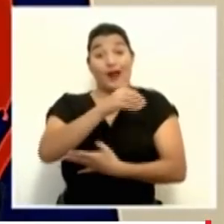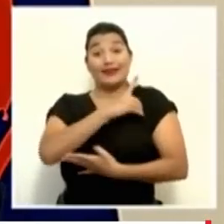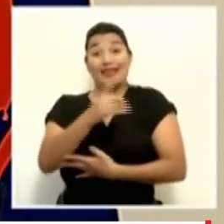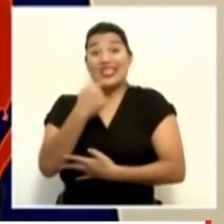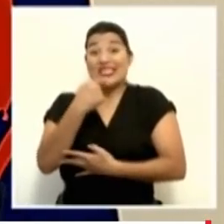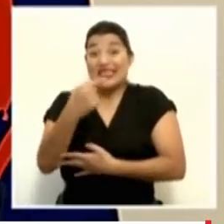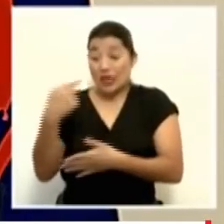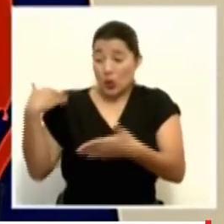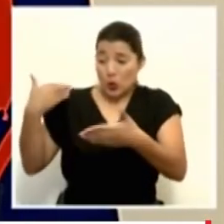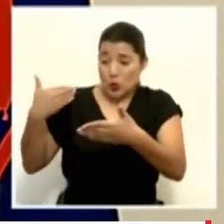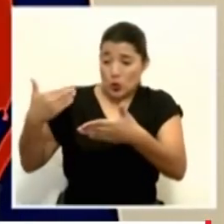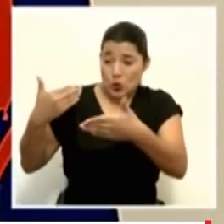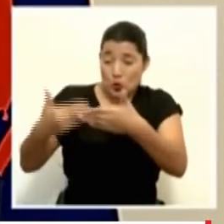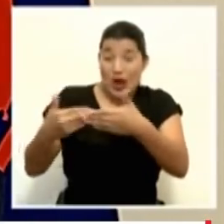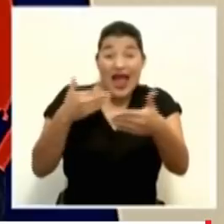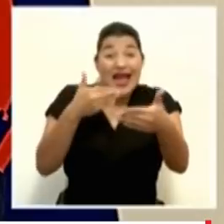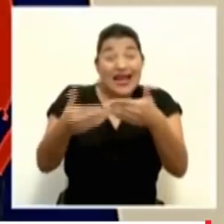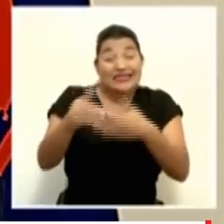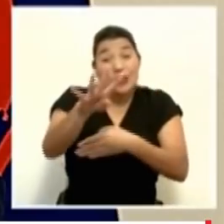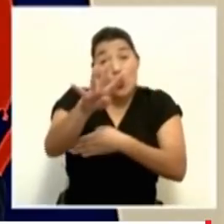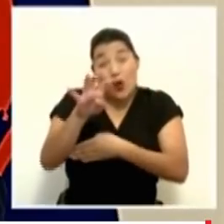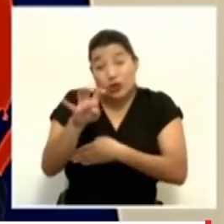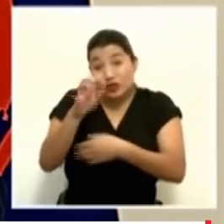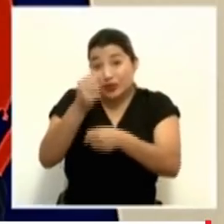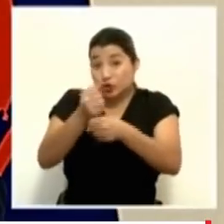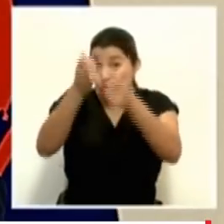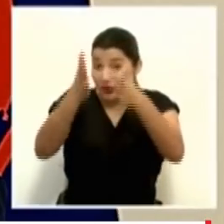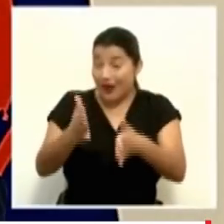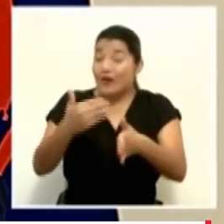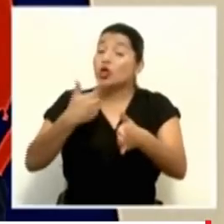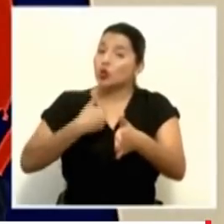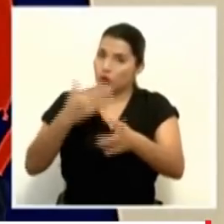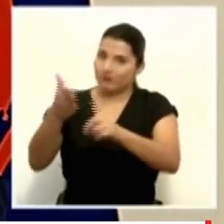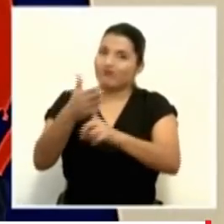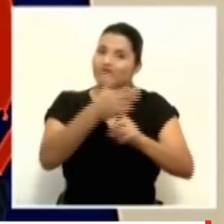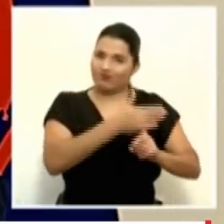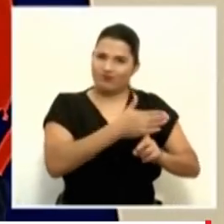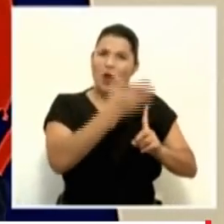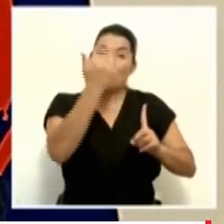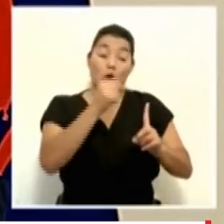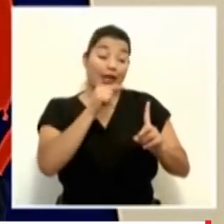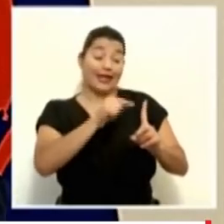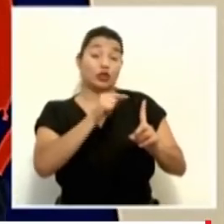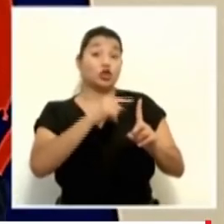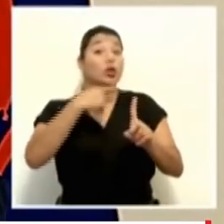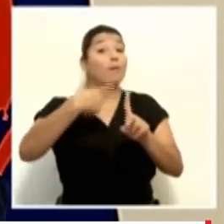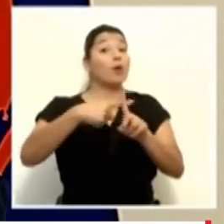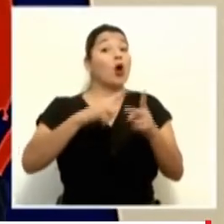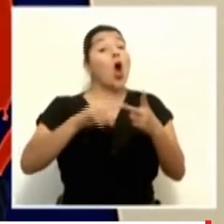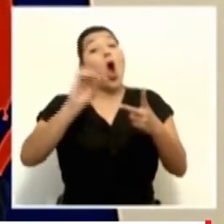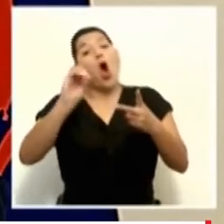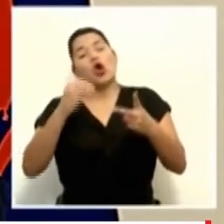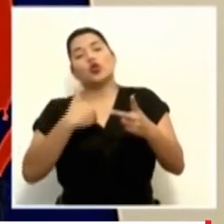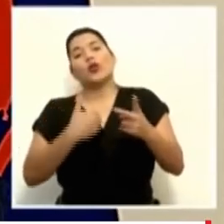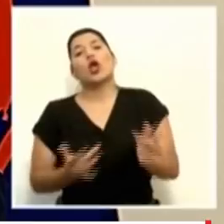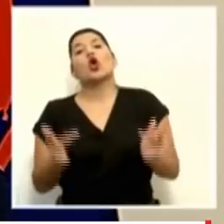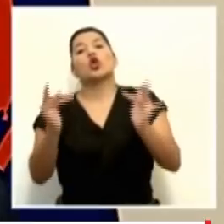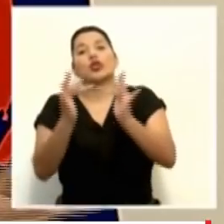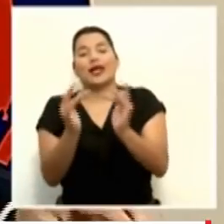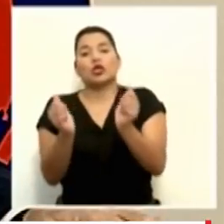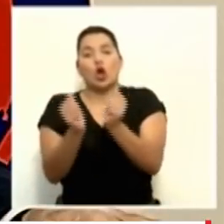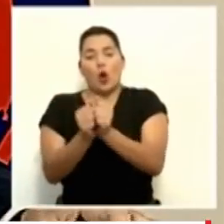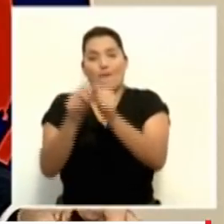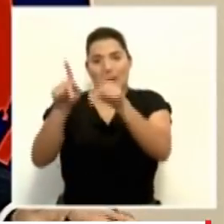400 personas funcionarias tuvieron que ser aisladas por ser positivos o por tener contacto con personas positivas.